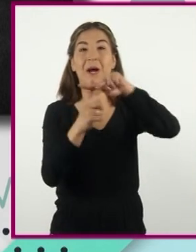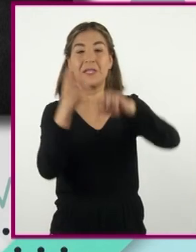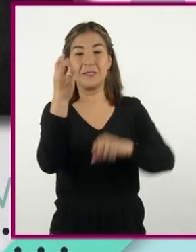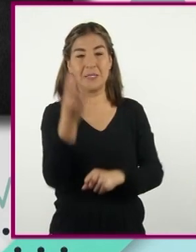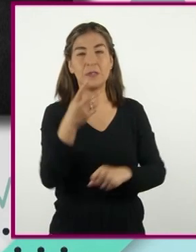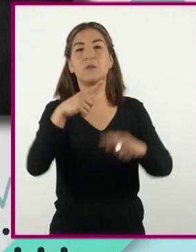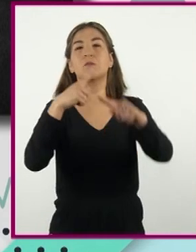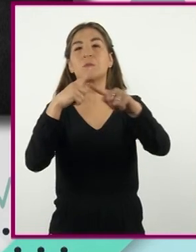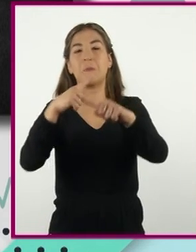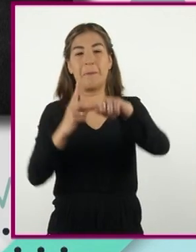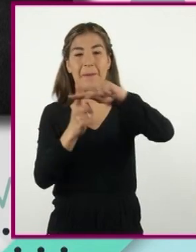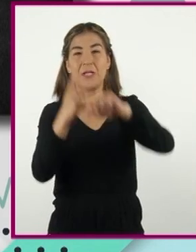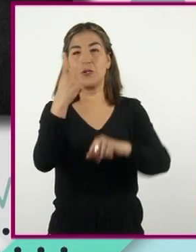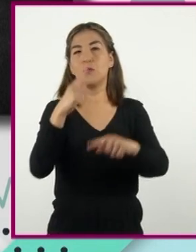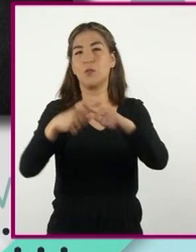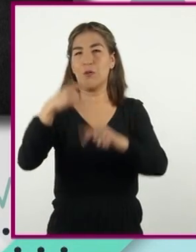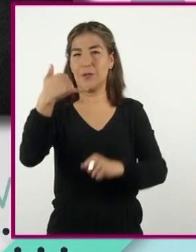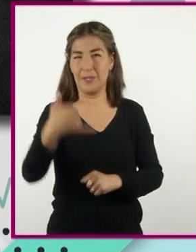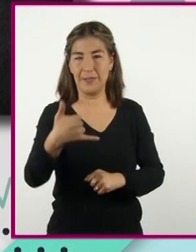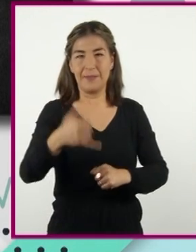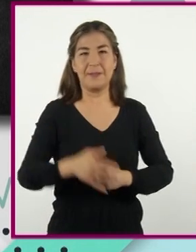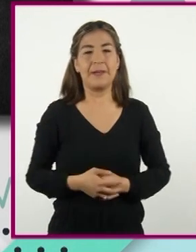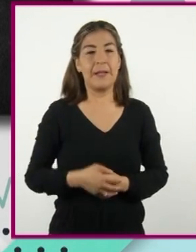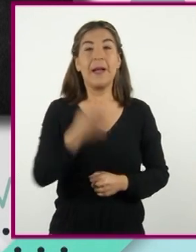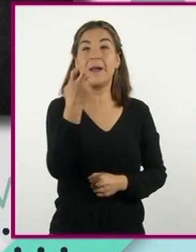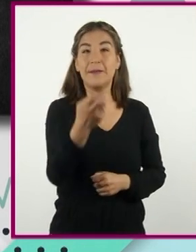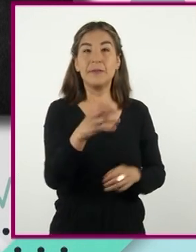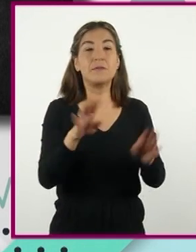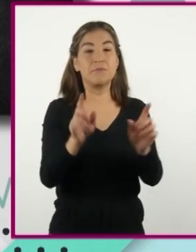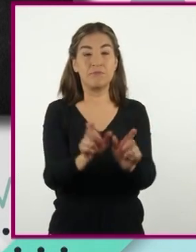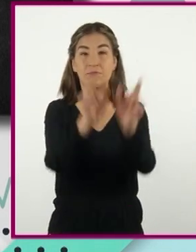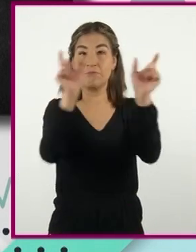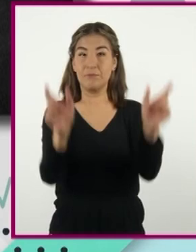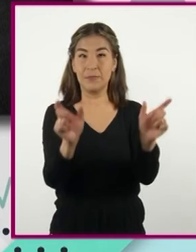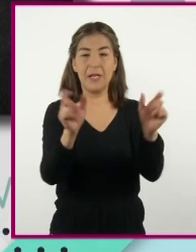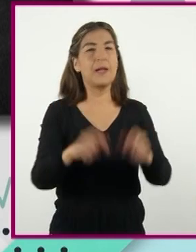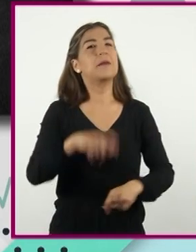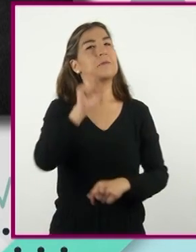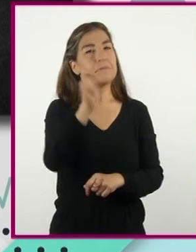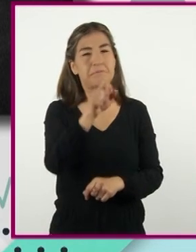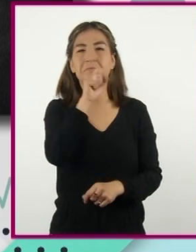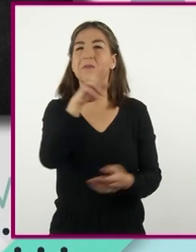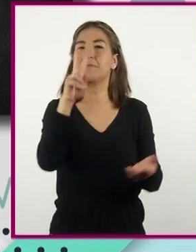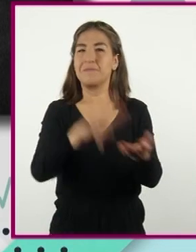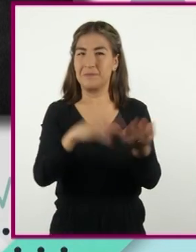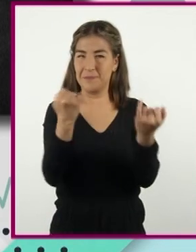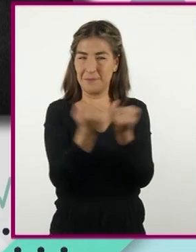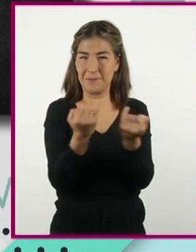2 por y. Por lo tanto, las tres expresiones son equivalentes.